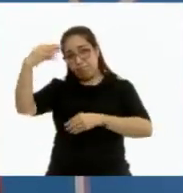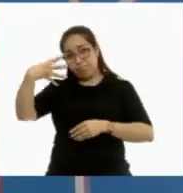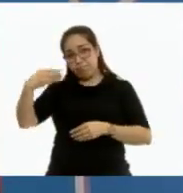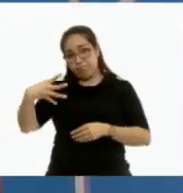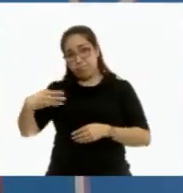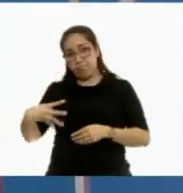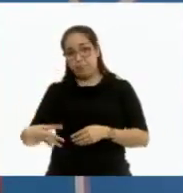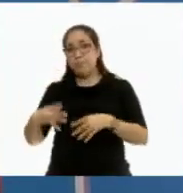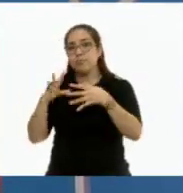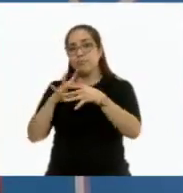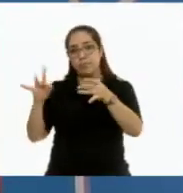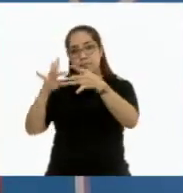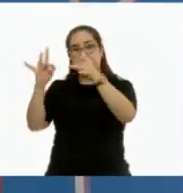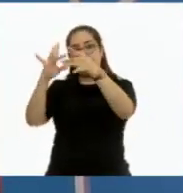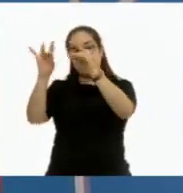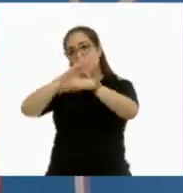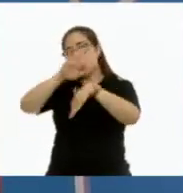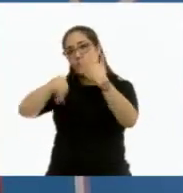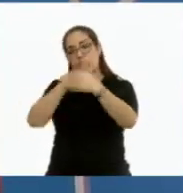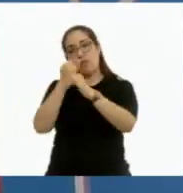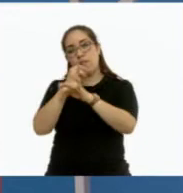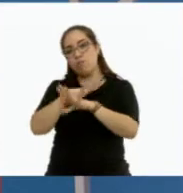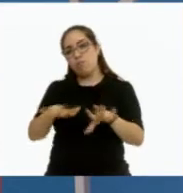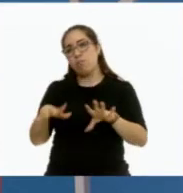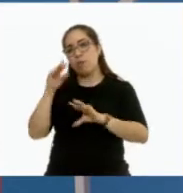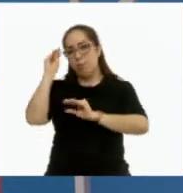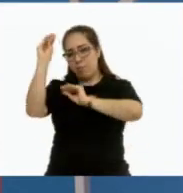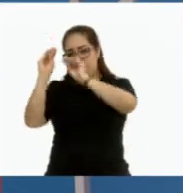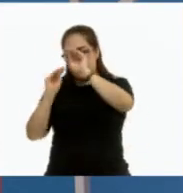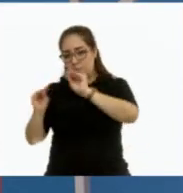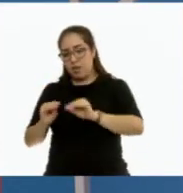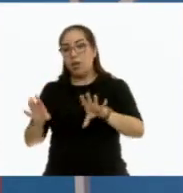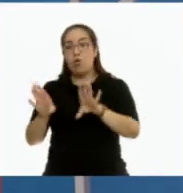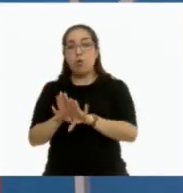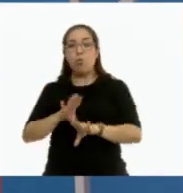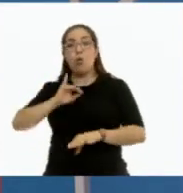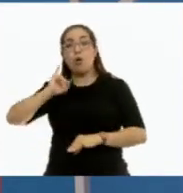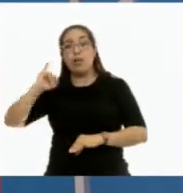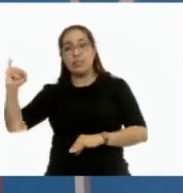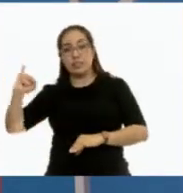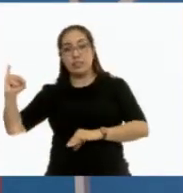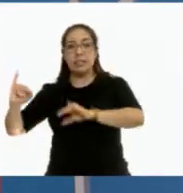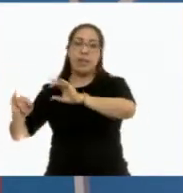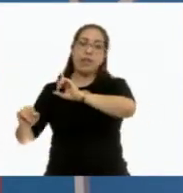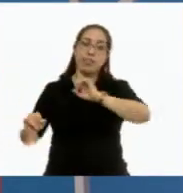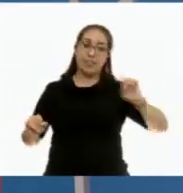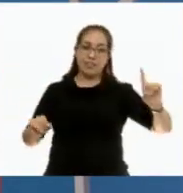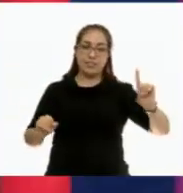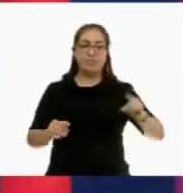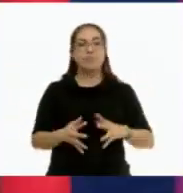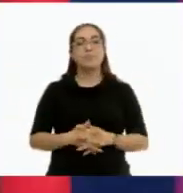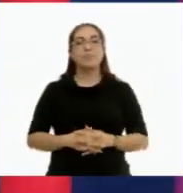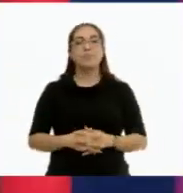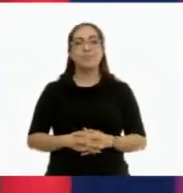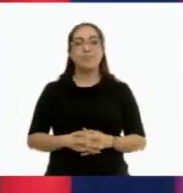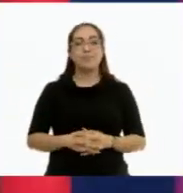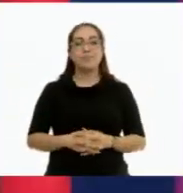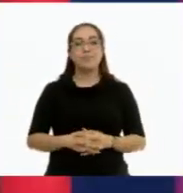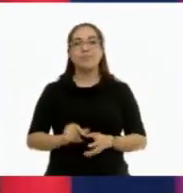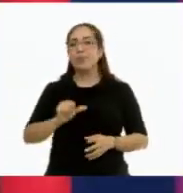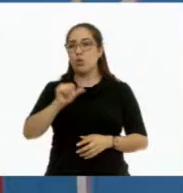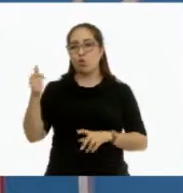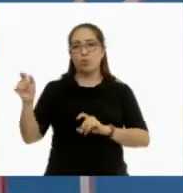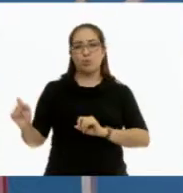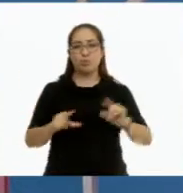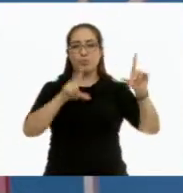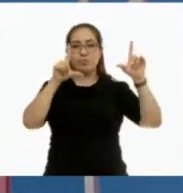y después la información complementaria, y esto va a ir de izquierda a derecha. Bien. Muy bien. Vamos a pasar con el